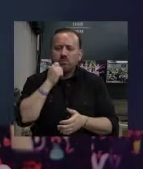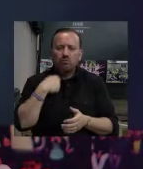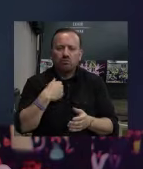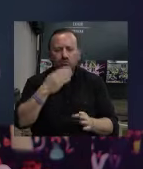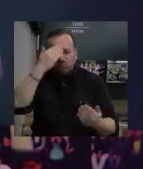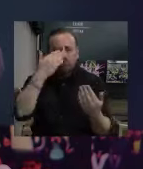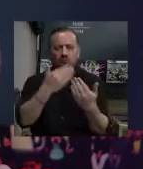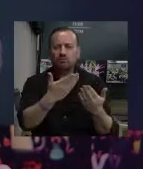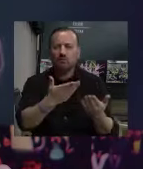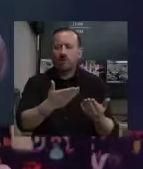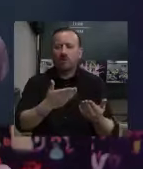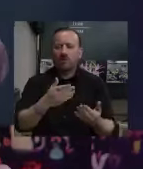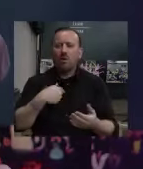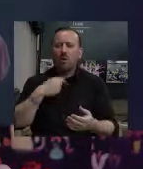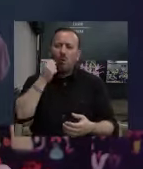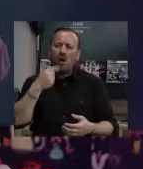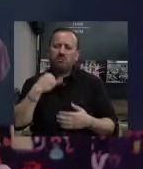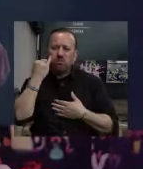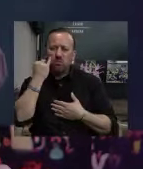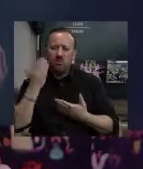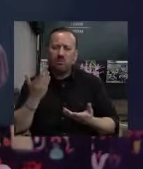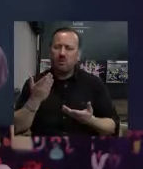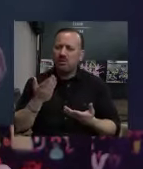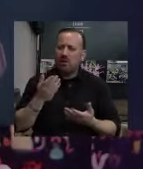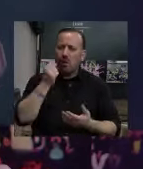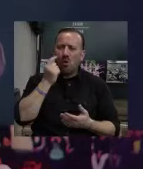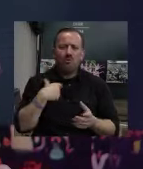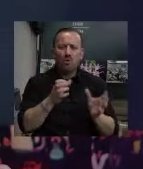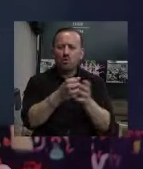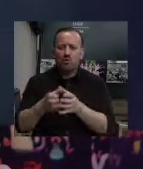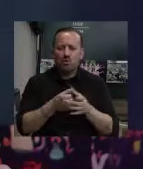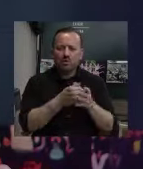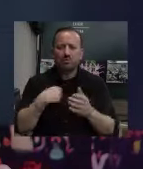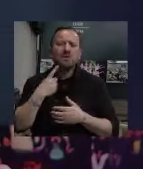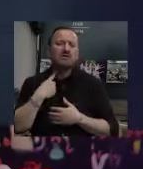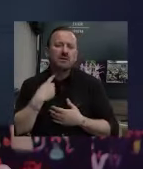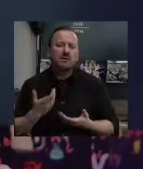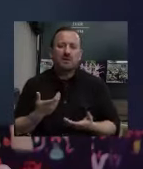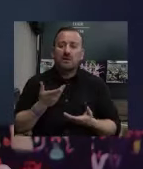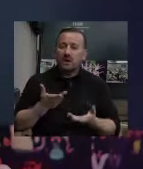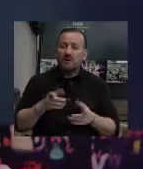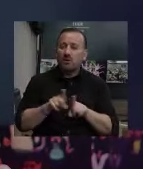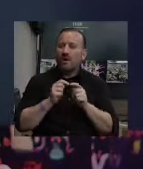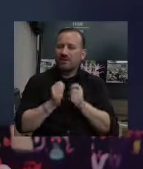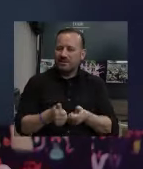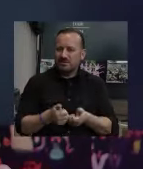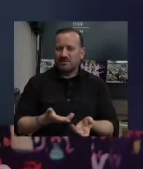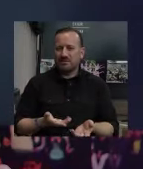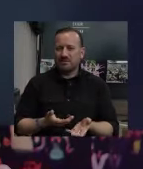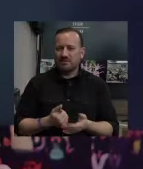confrontar quién es mi institu Cuáles son mis grupos de interés porque ese es el